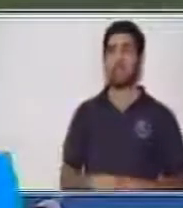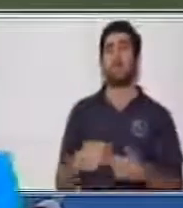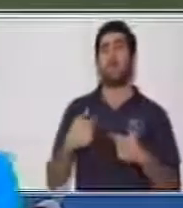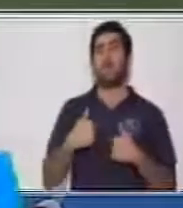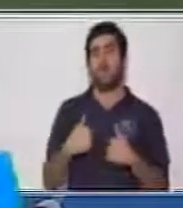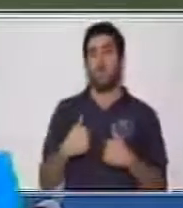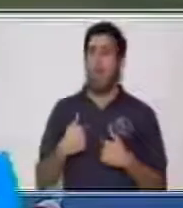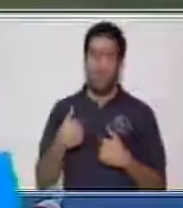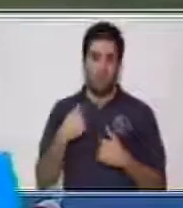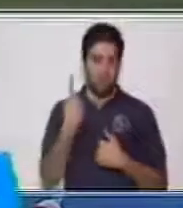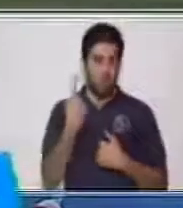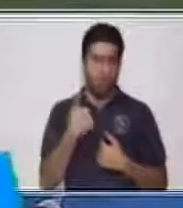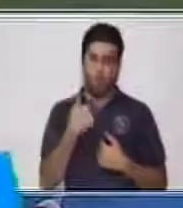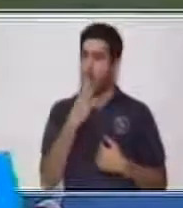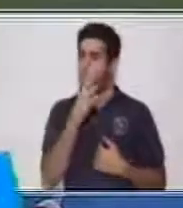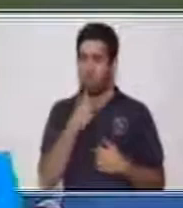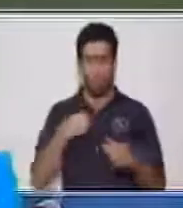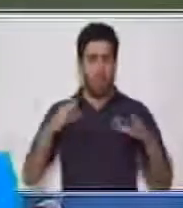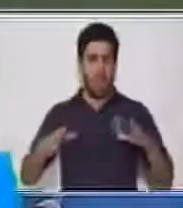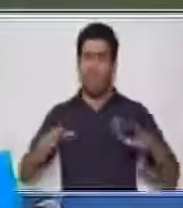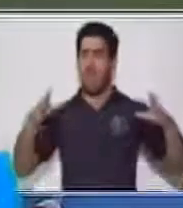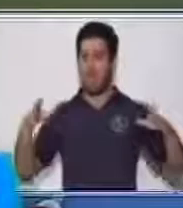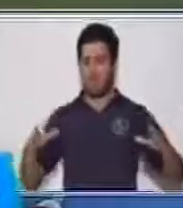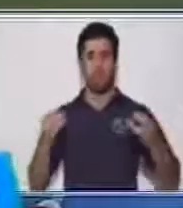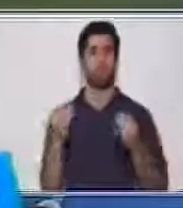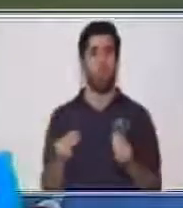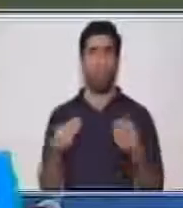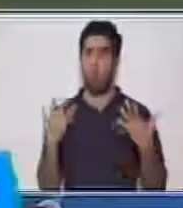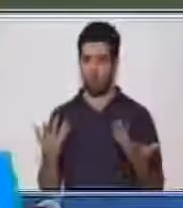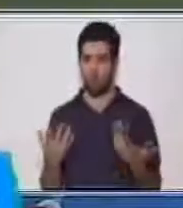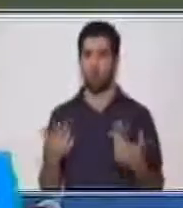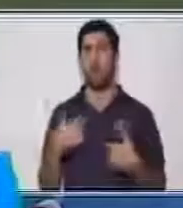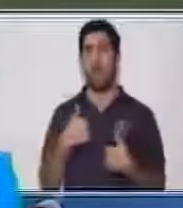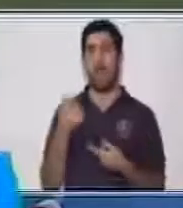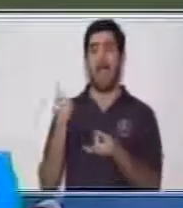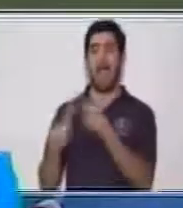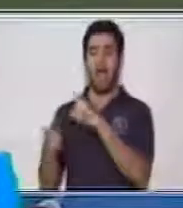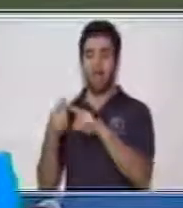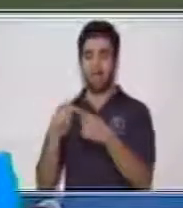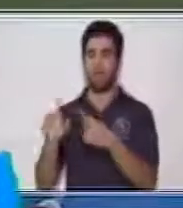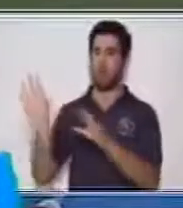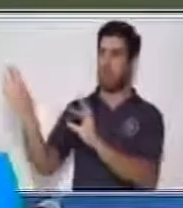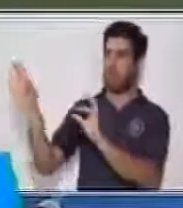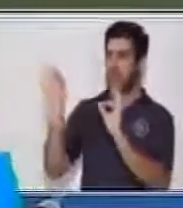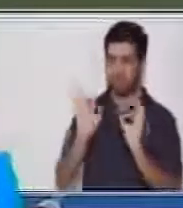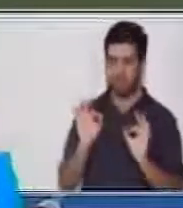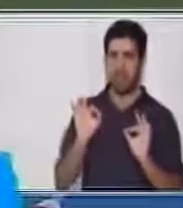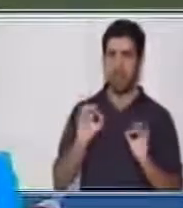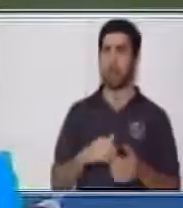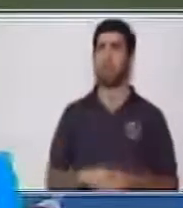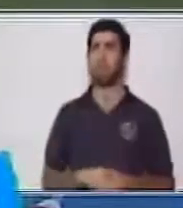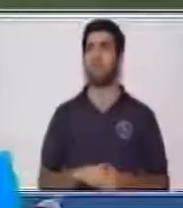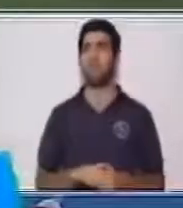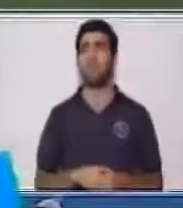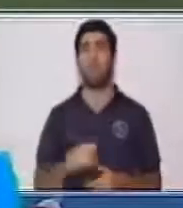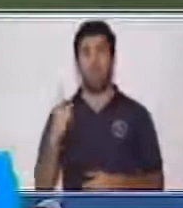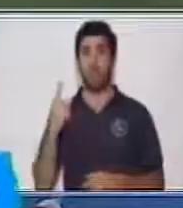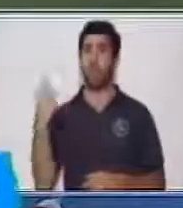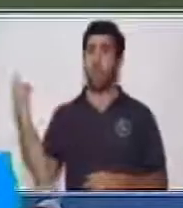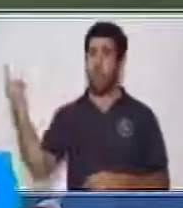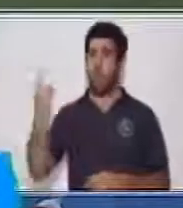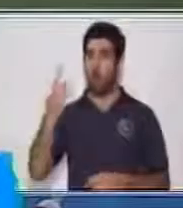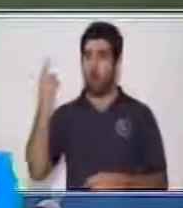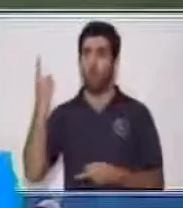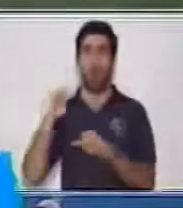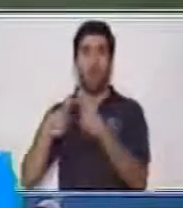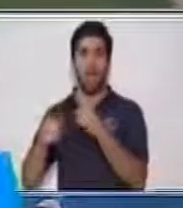dijo, yo no me puedo comer sola este pastel, invitaré a mis amigos. Y fue al bosque e invitó a todos sus amigos